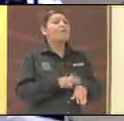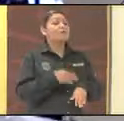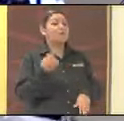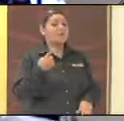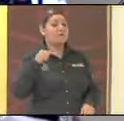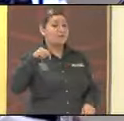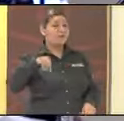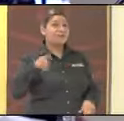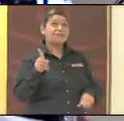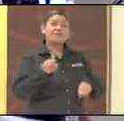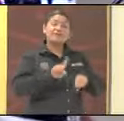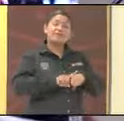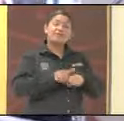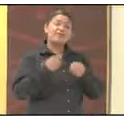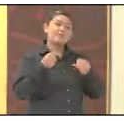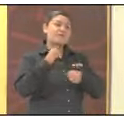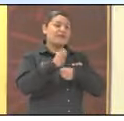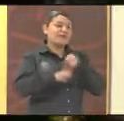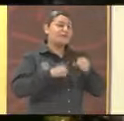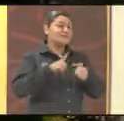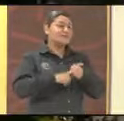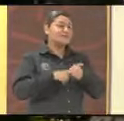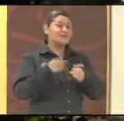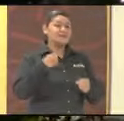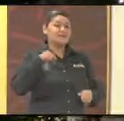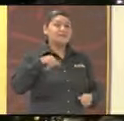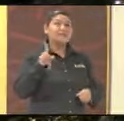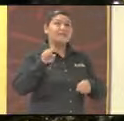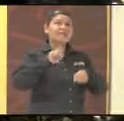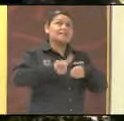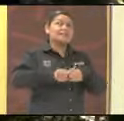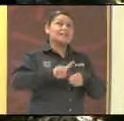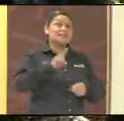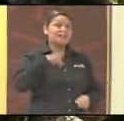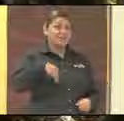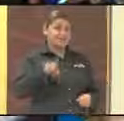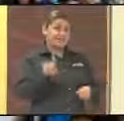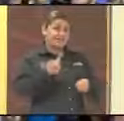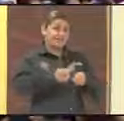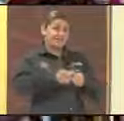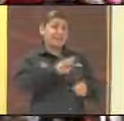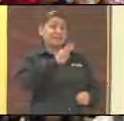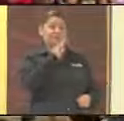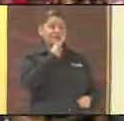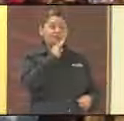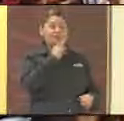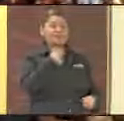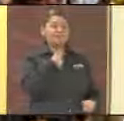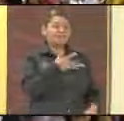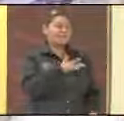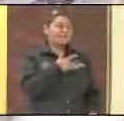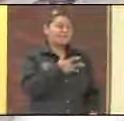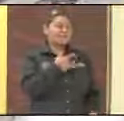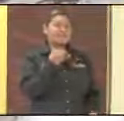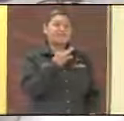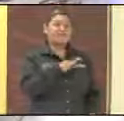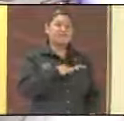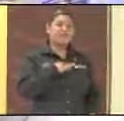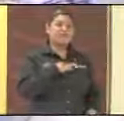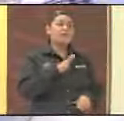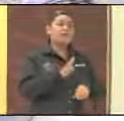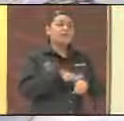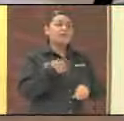es un día muy especial, el Día de las Madres. Yo me siento feliz